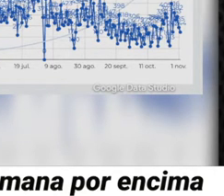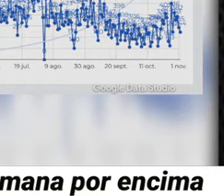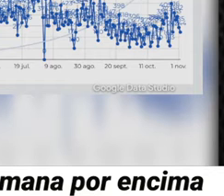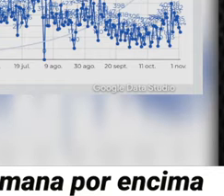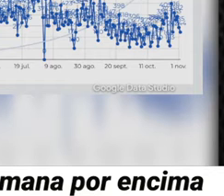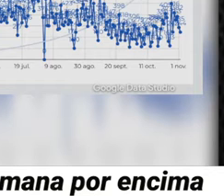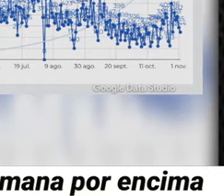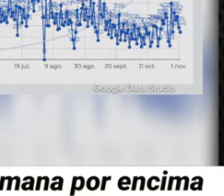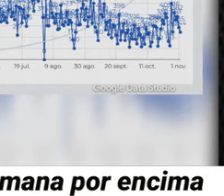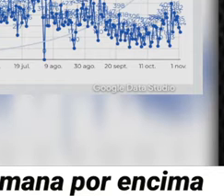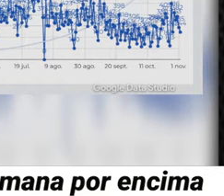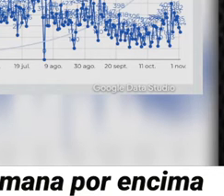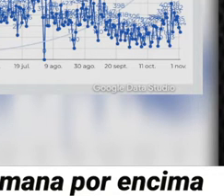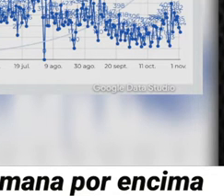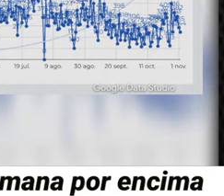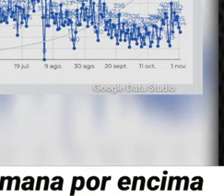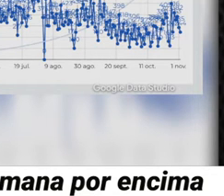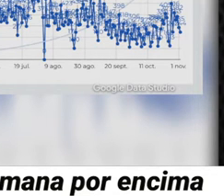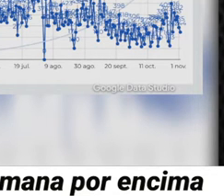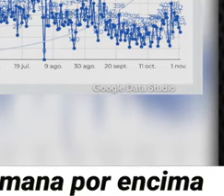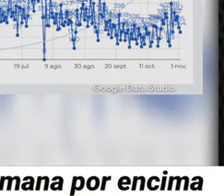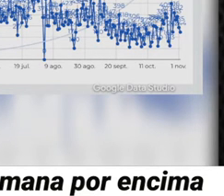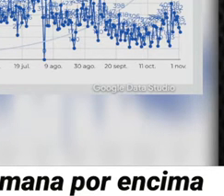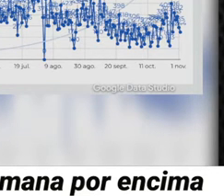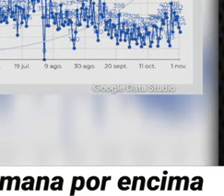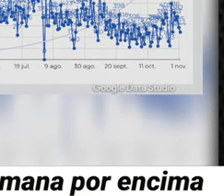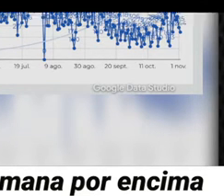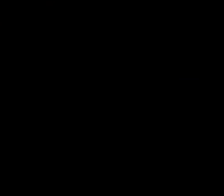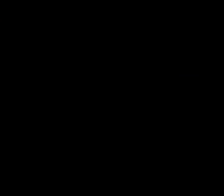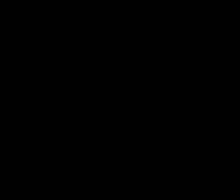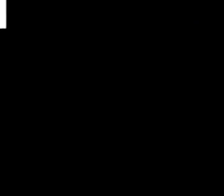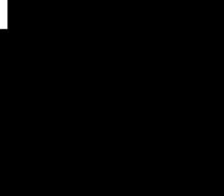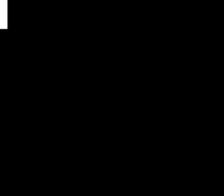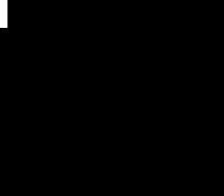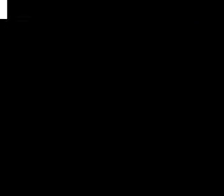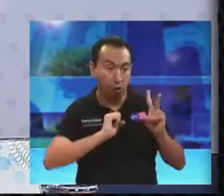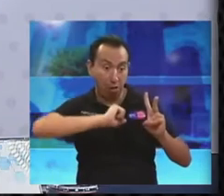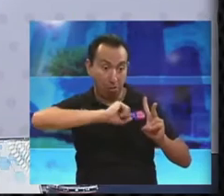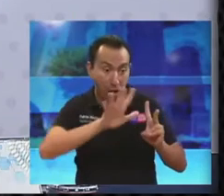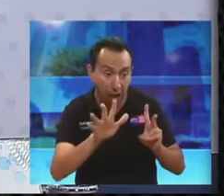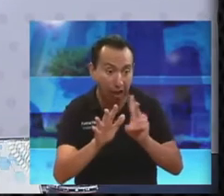están a la espera de saber si son positivos o no a coronavirus.